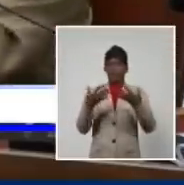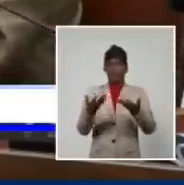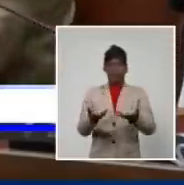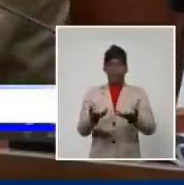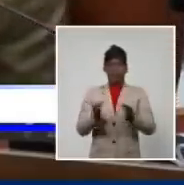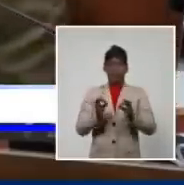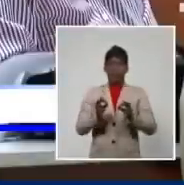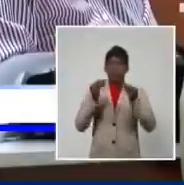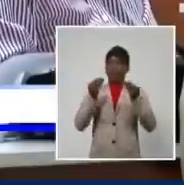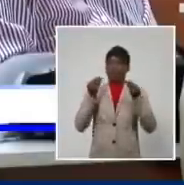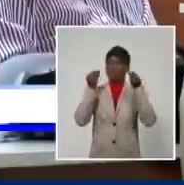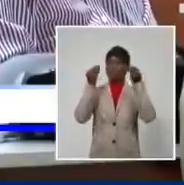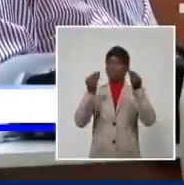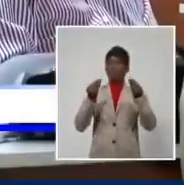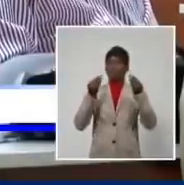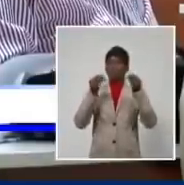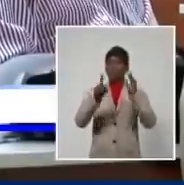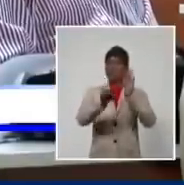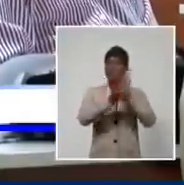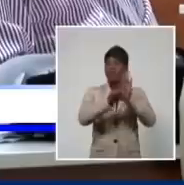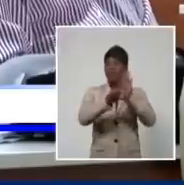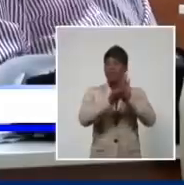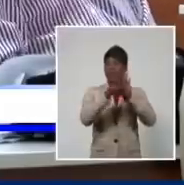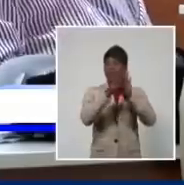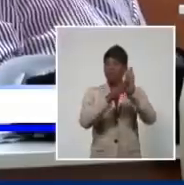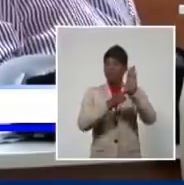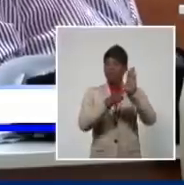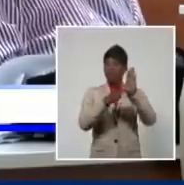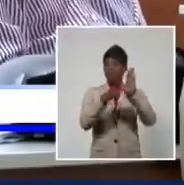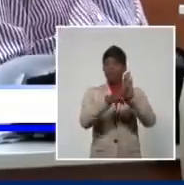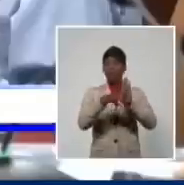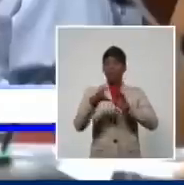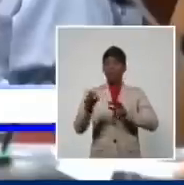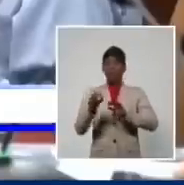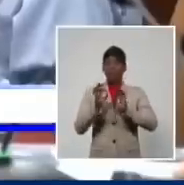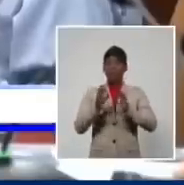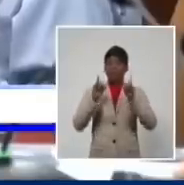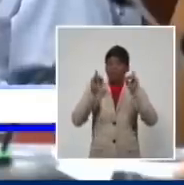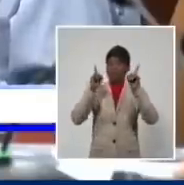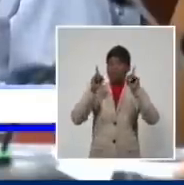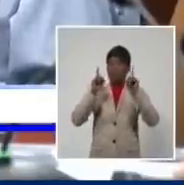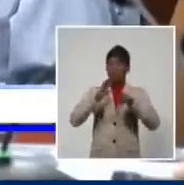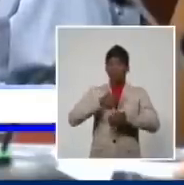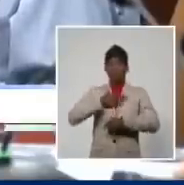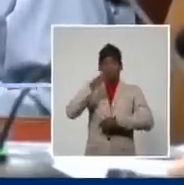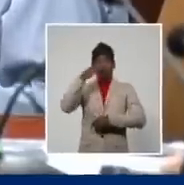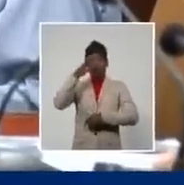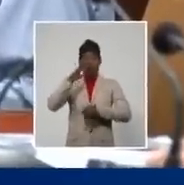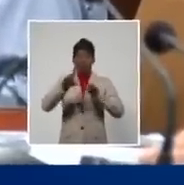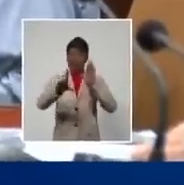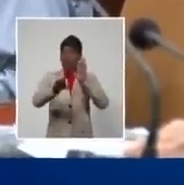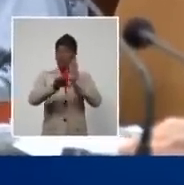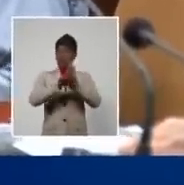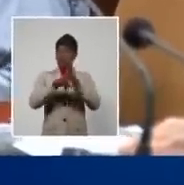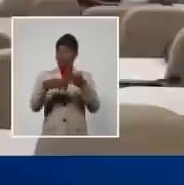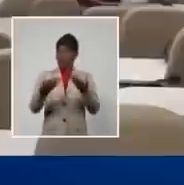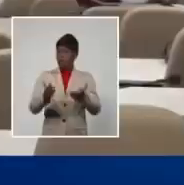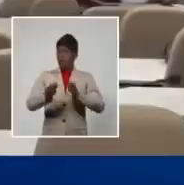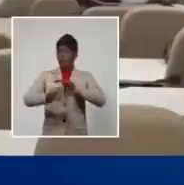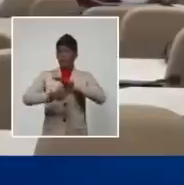moviéndose. Pero yo te pregunto, aquí hay un audio que diga Raúl Castro en su propia voz.